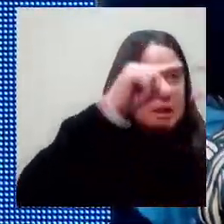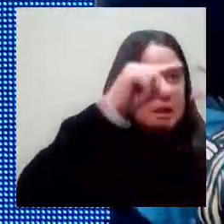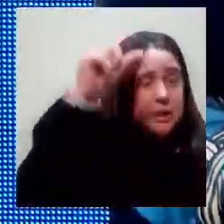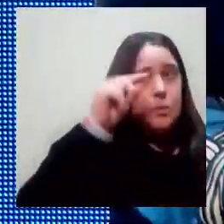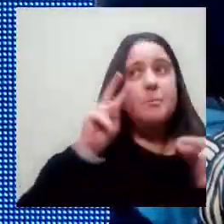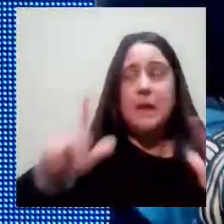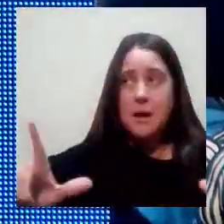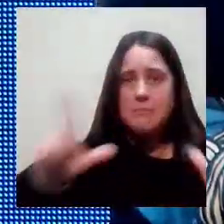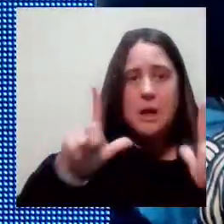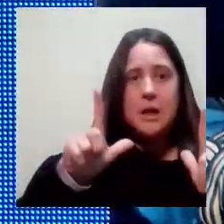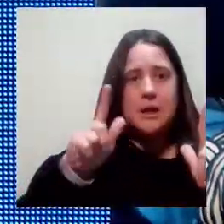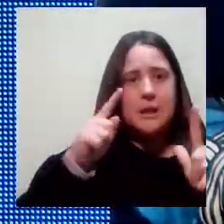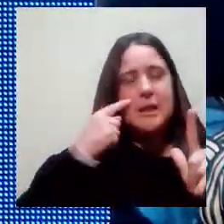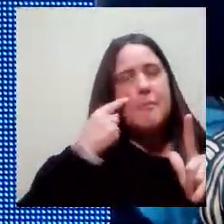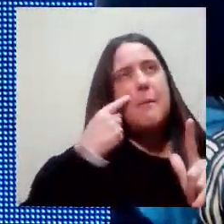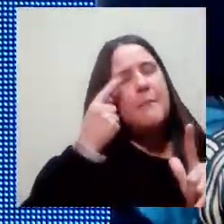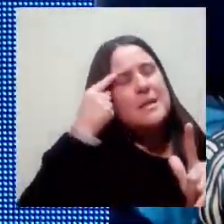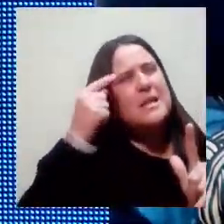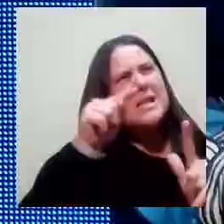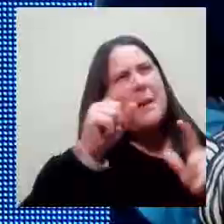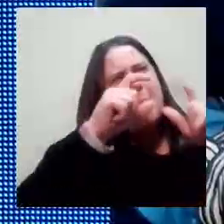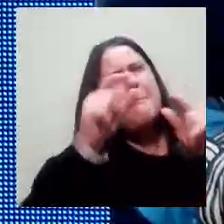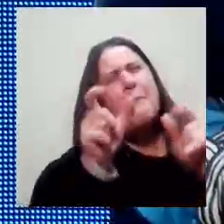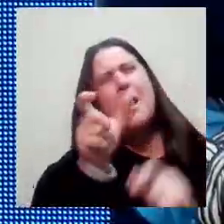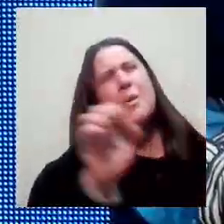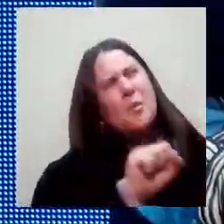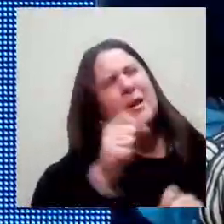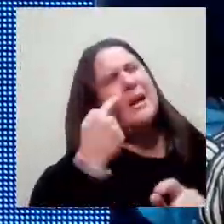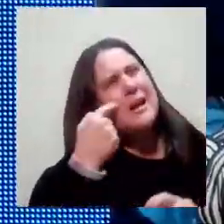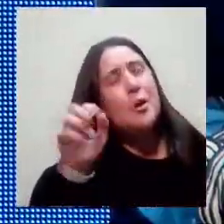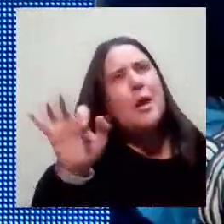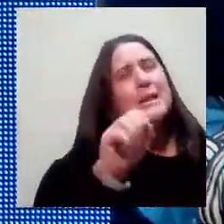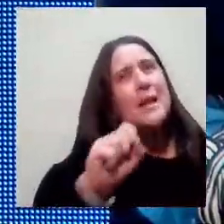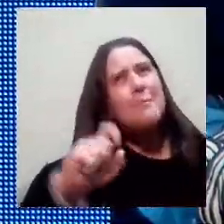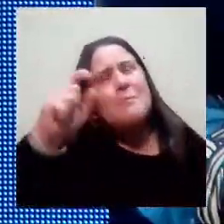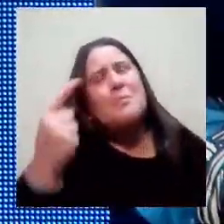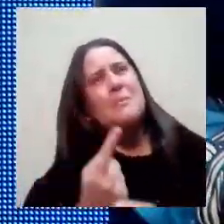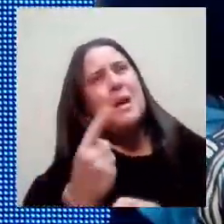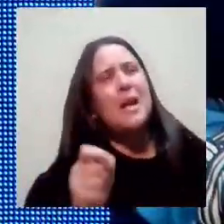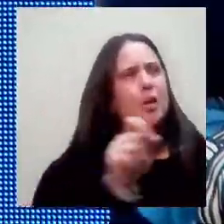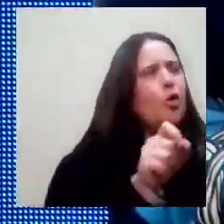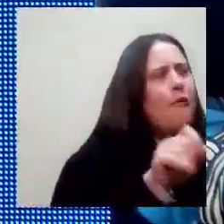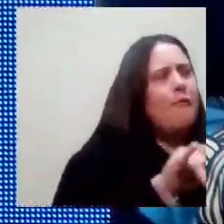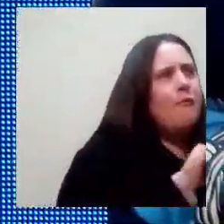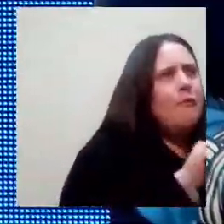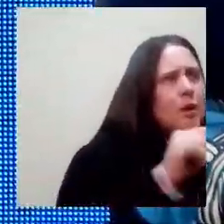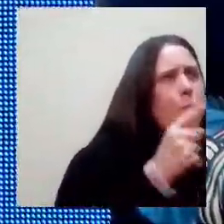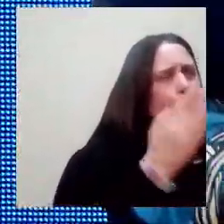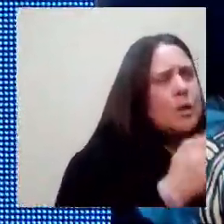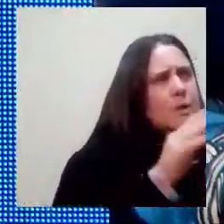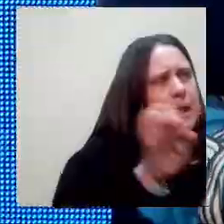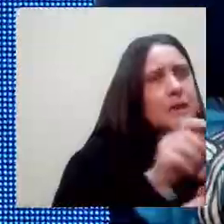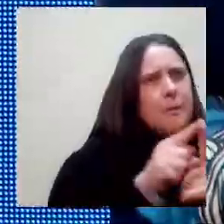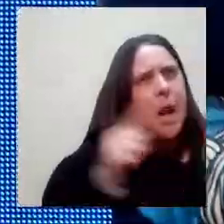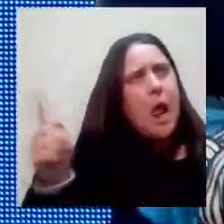y anticiparte a qué será esa palabra en función de que con letra empieza, con qué letra termina y qué largo tiene, no necesitas ni conciencia